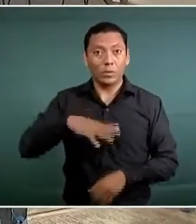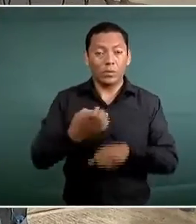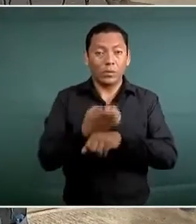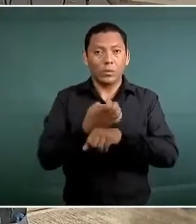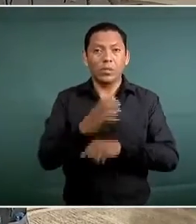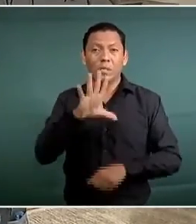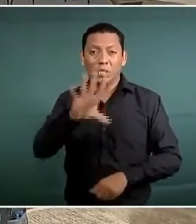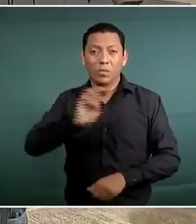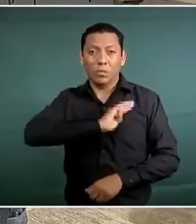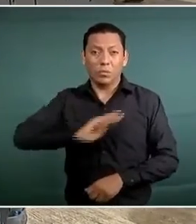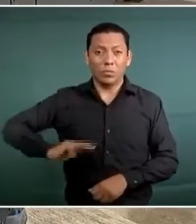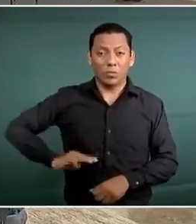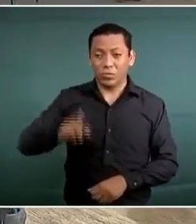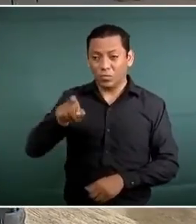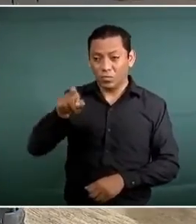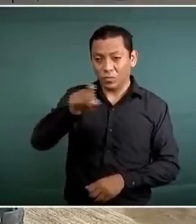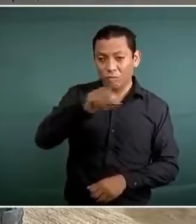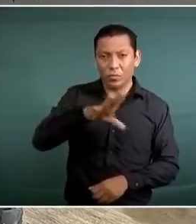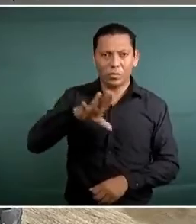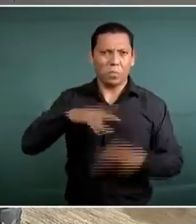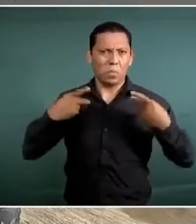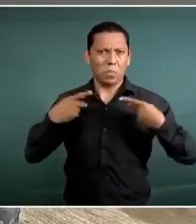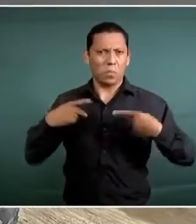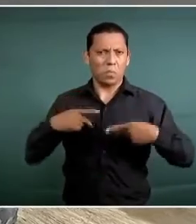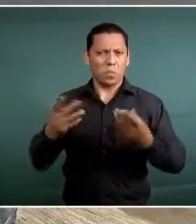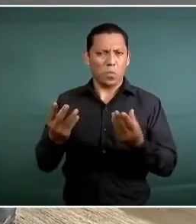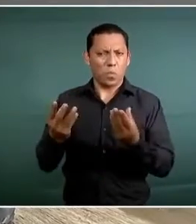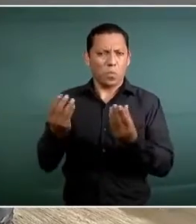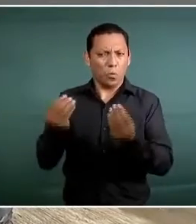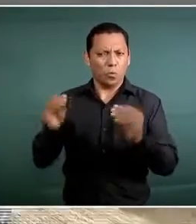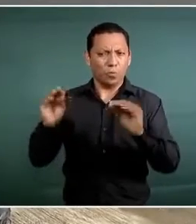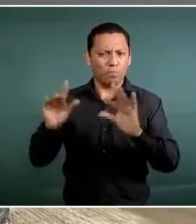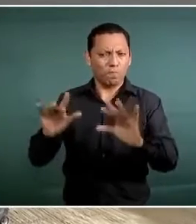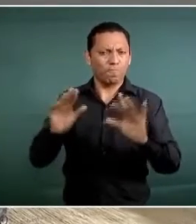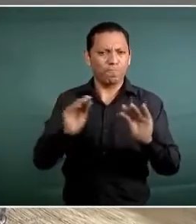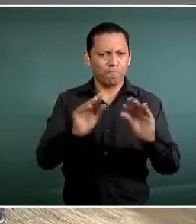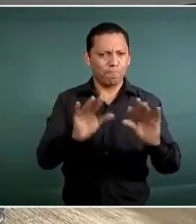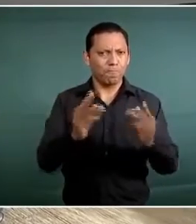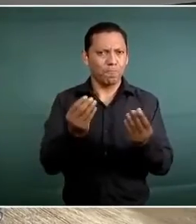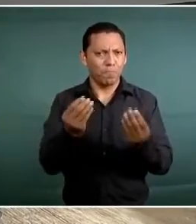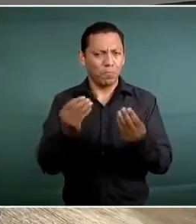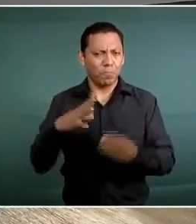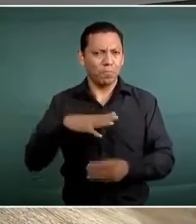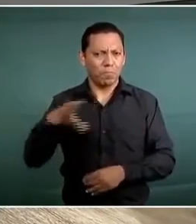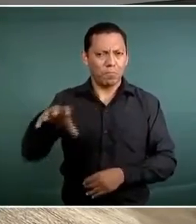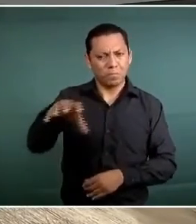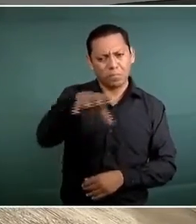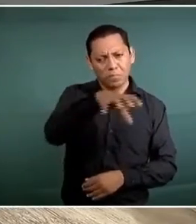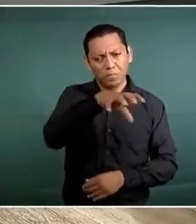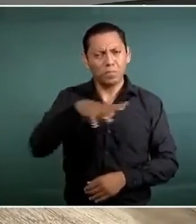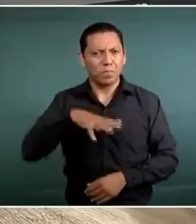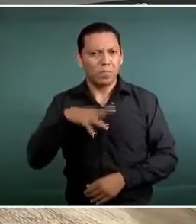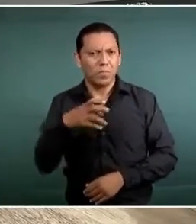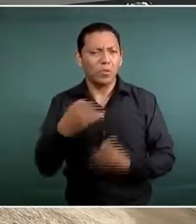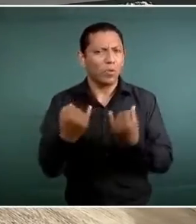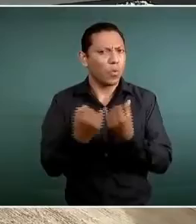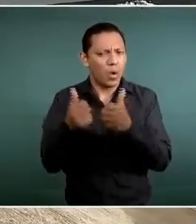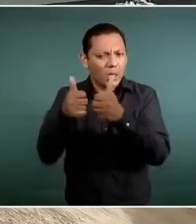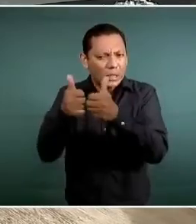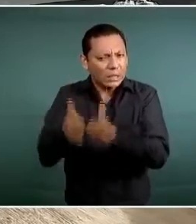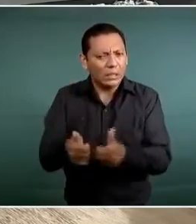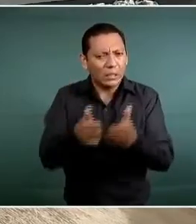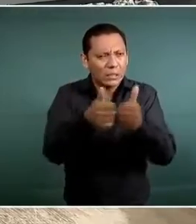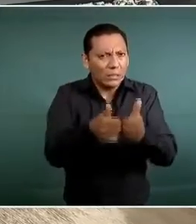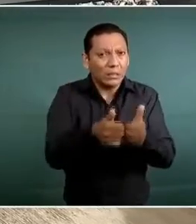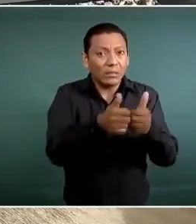en cinco municipios es donde se concentra la población y también coincidentemente es donde se concentran